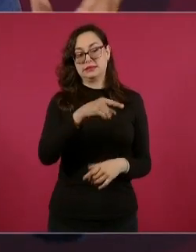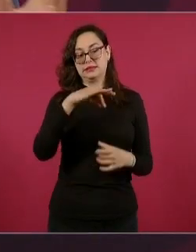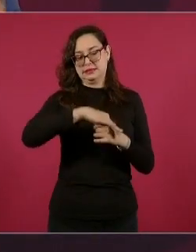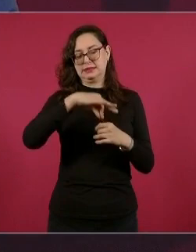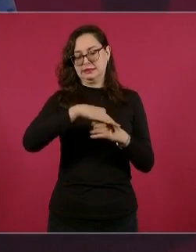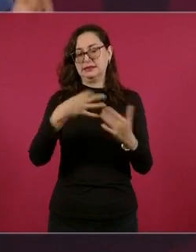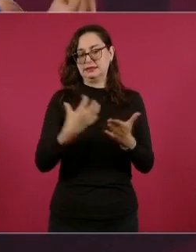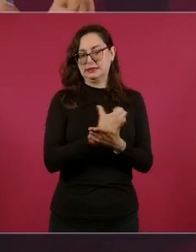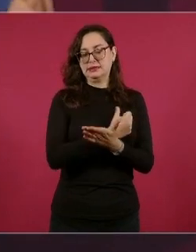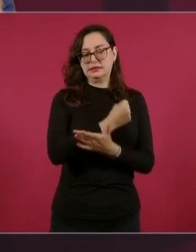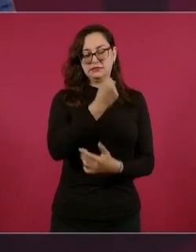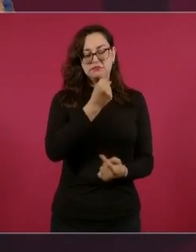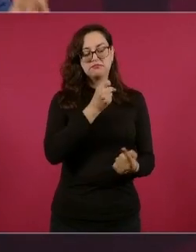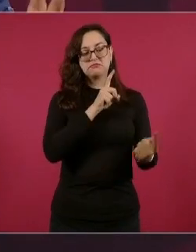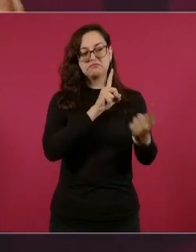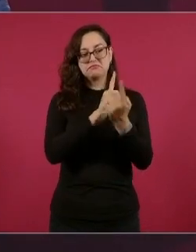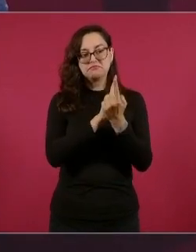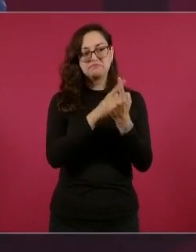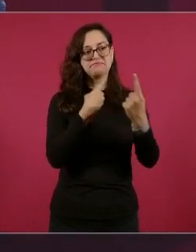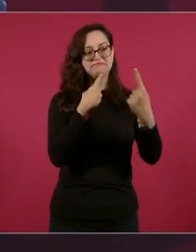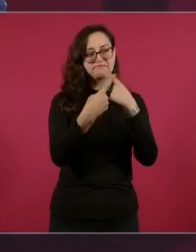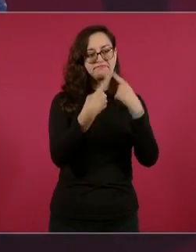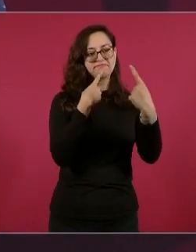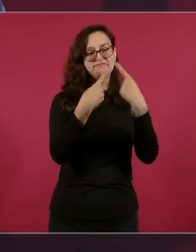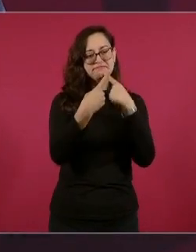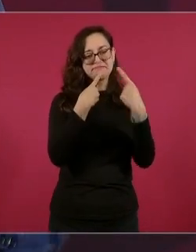de cómo llevar a cabo